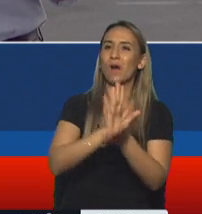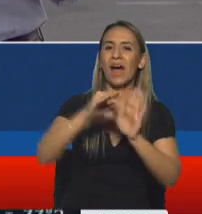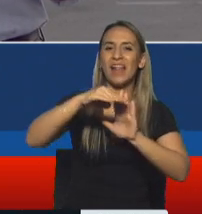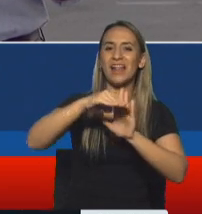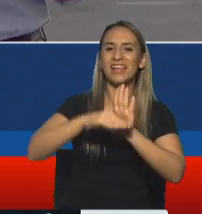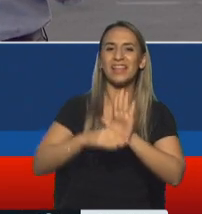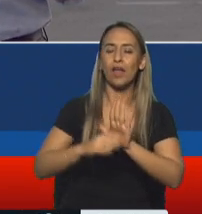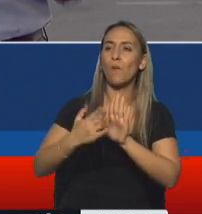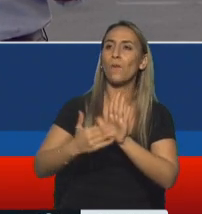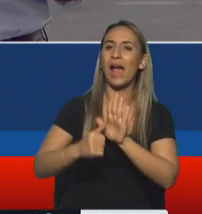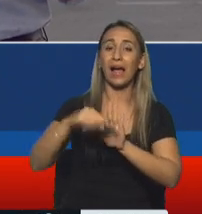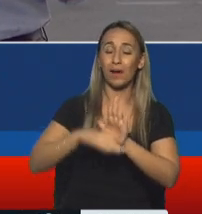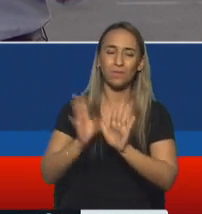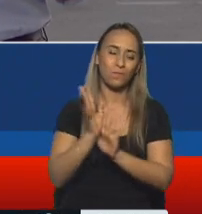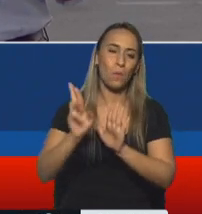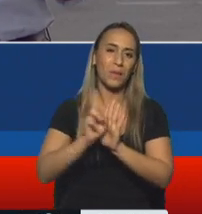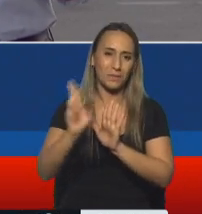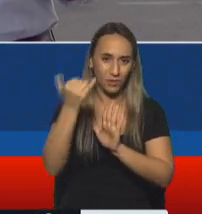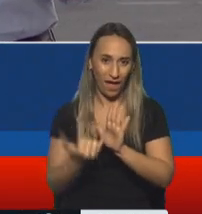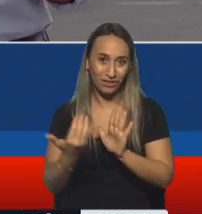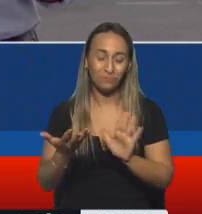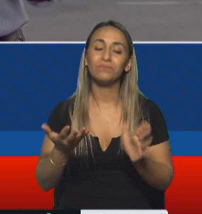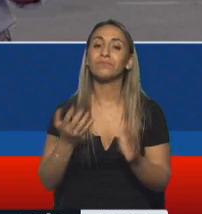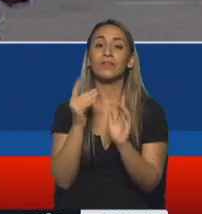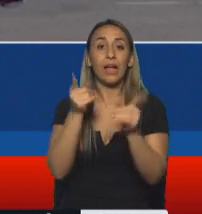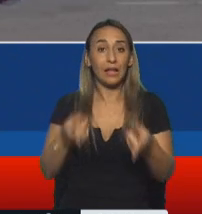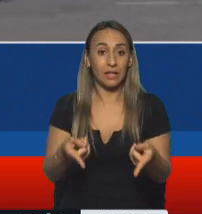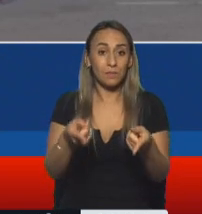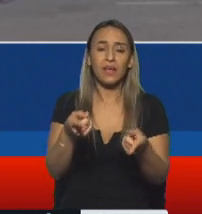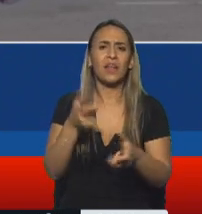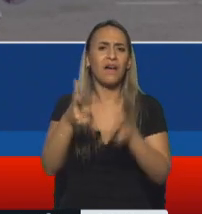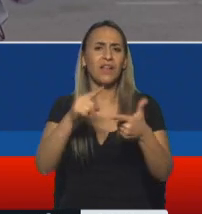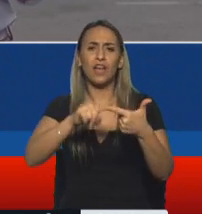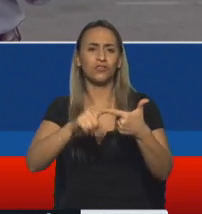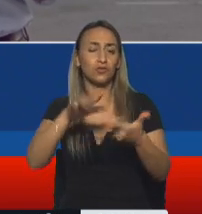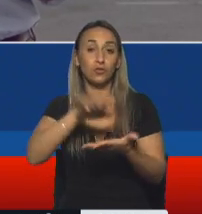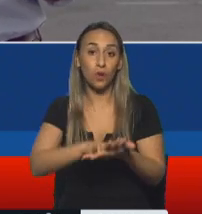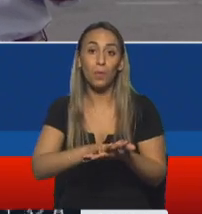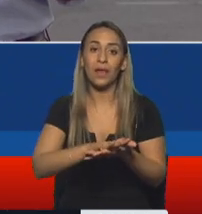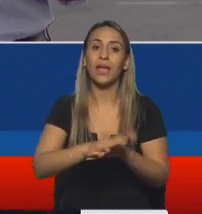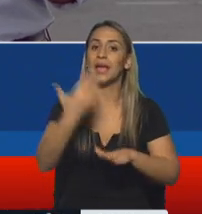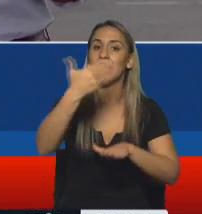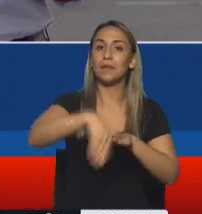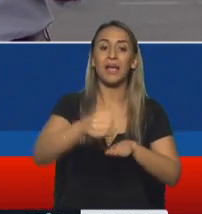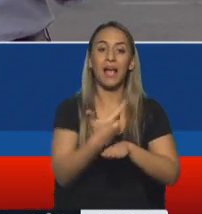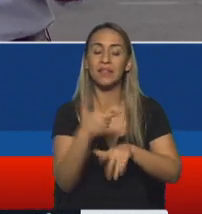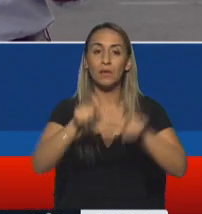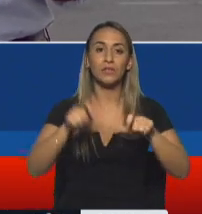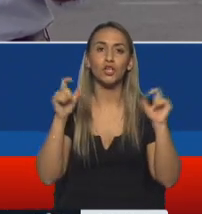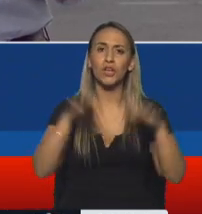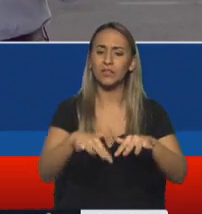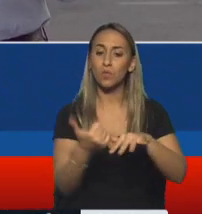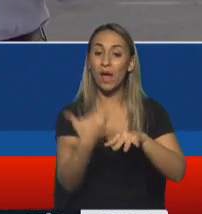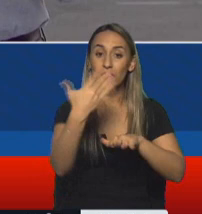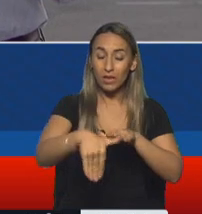otro punto a tener en cuenta fue la cuestión del aforo. Como decías vos, Ariel, al